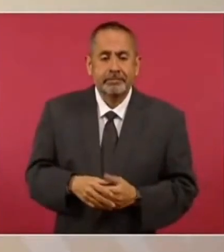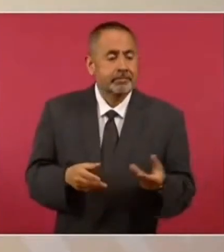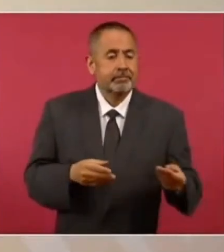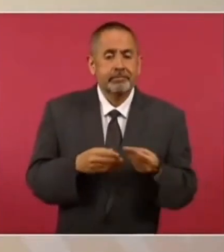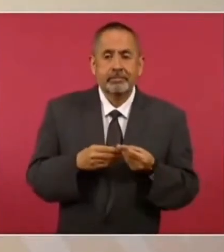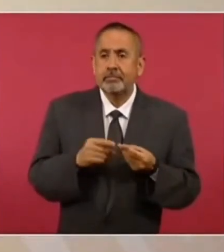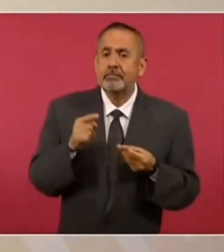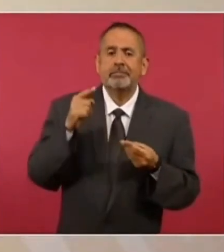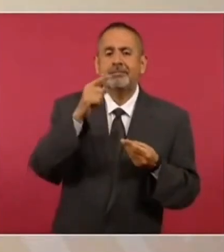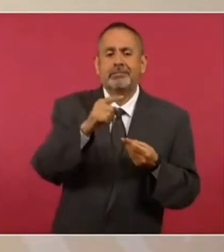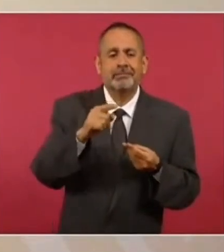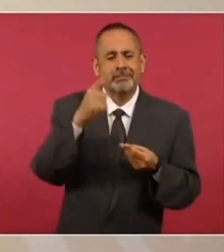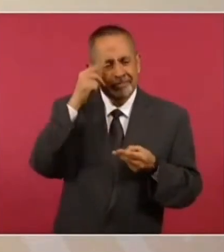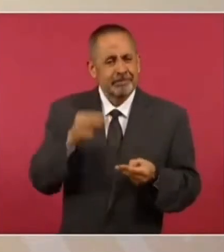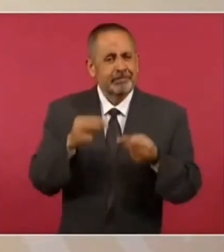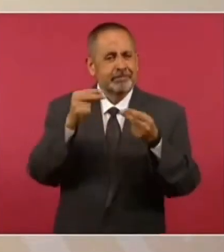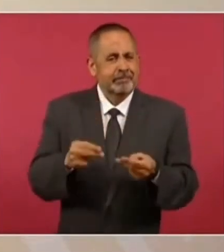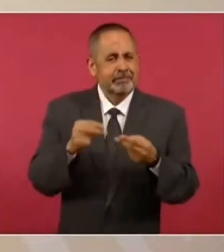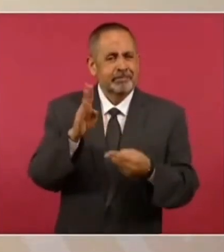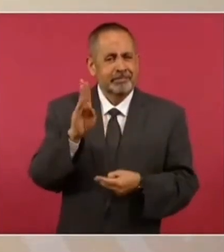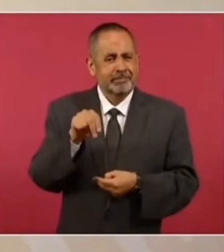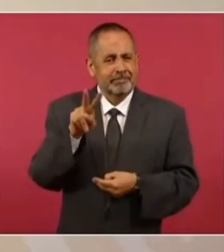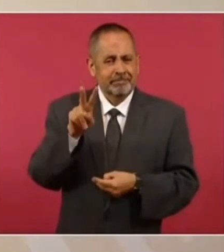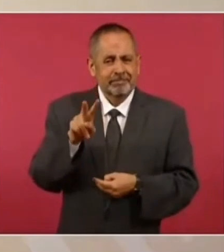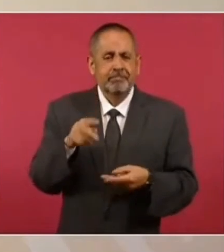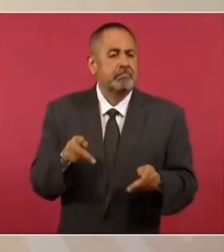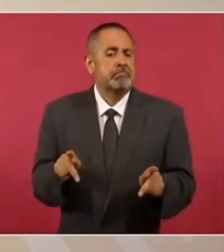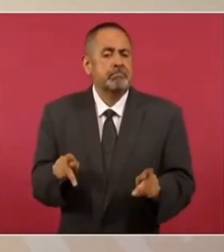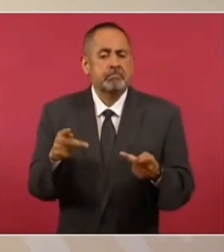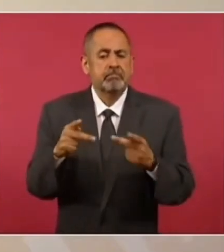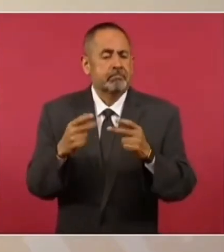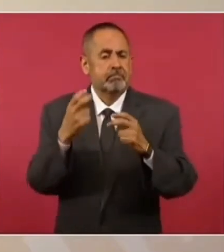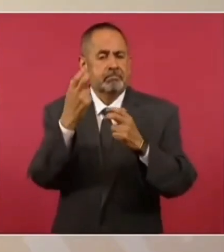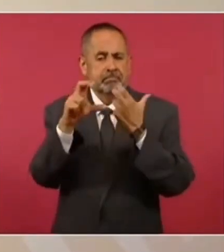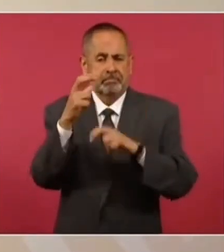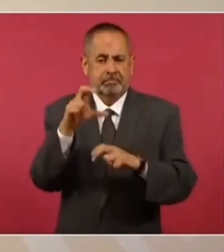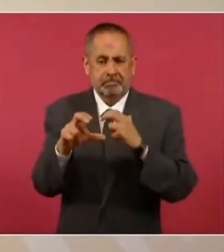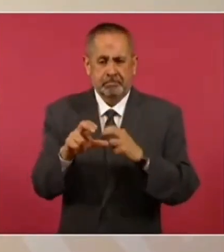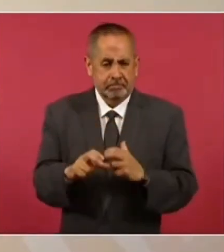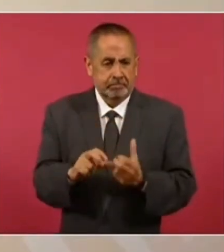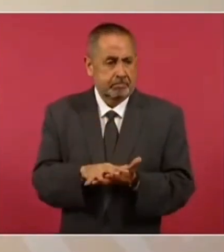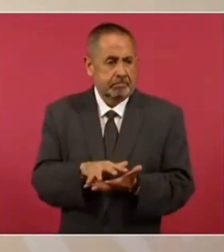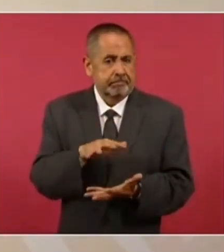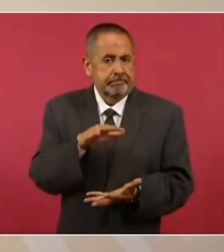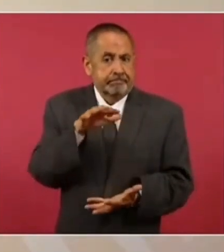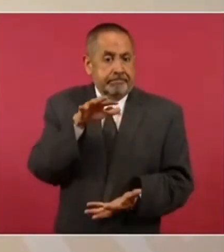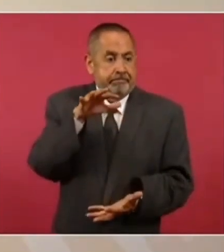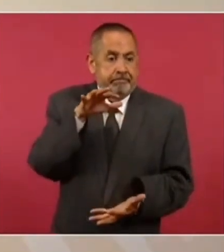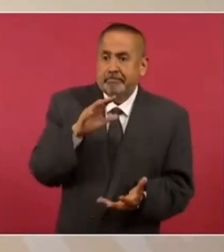iban a bolsas de valores y vendían acciones, o esa concesión